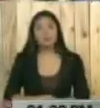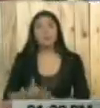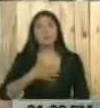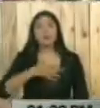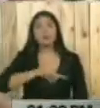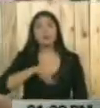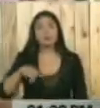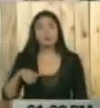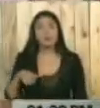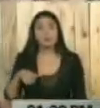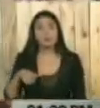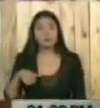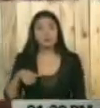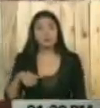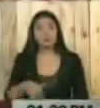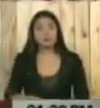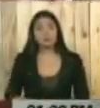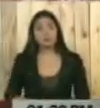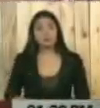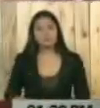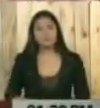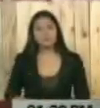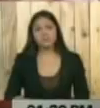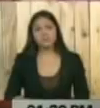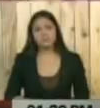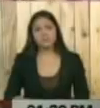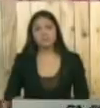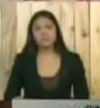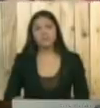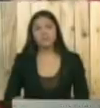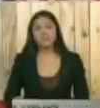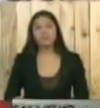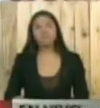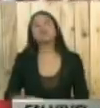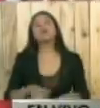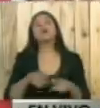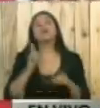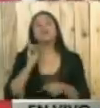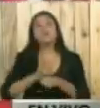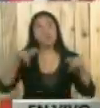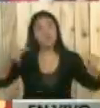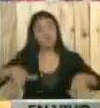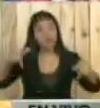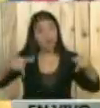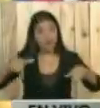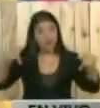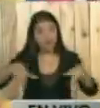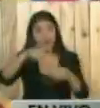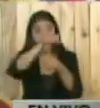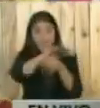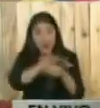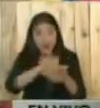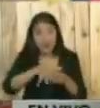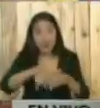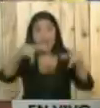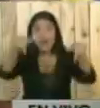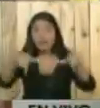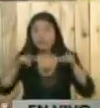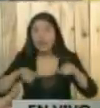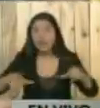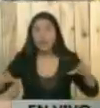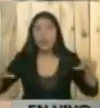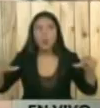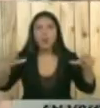nosotros, escúchenme esto, vamos a mandarle desde aquí, desde el Tamacuro, este lugar que está,